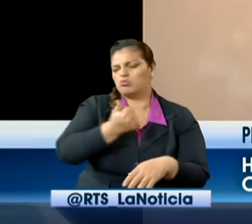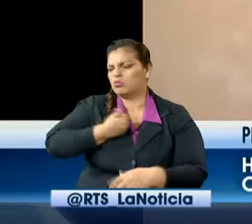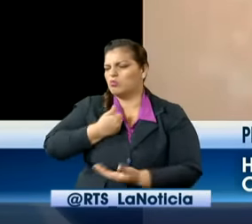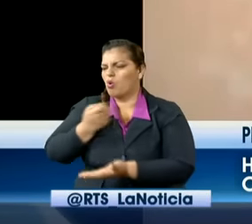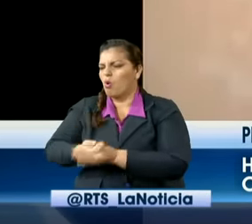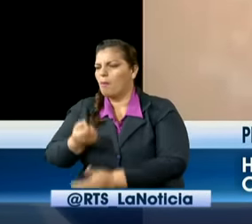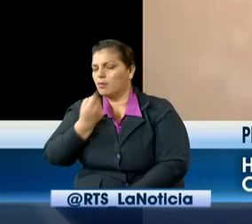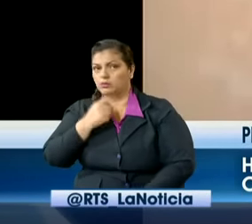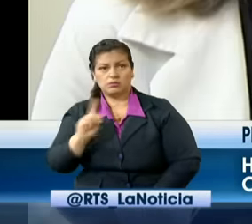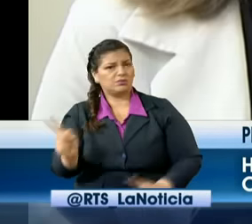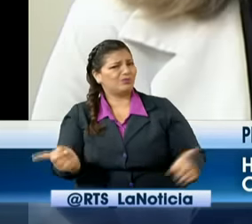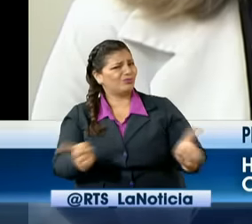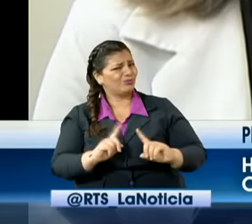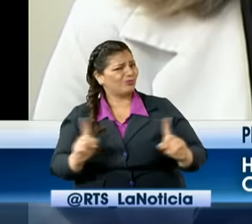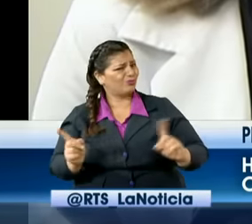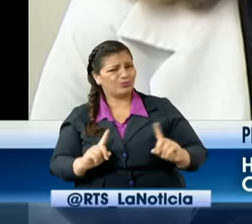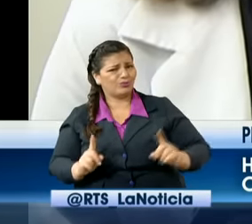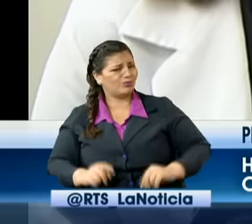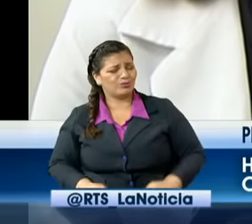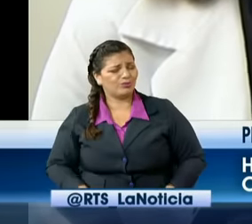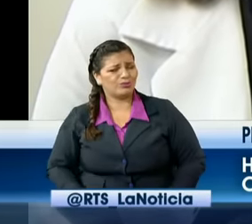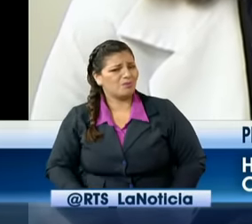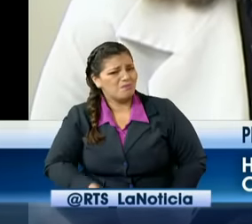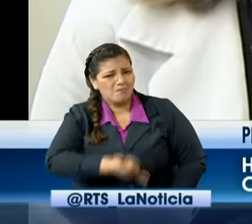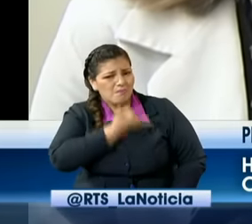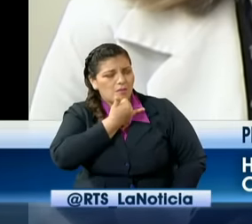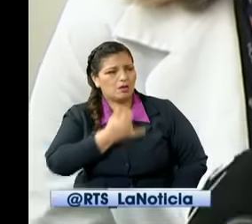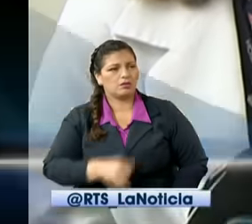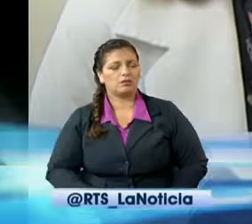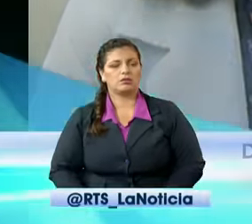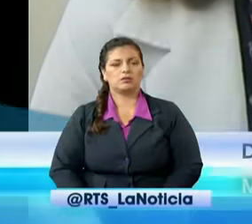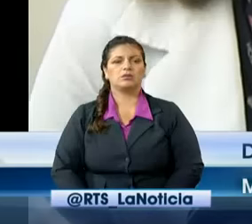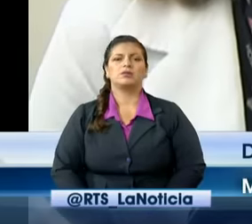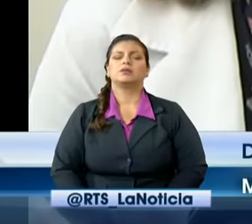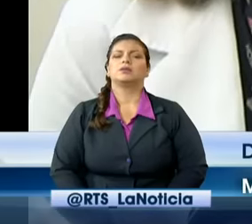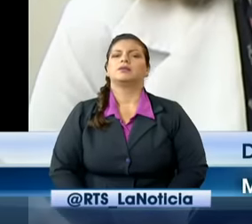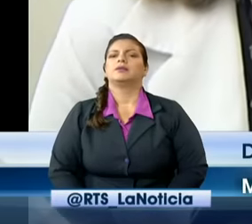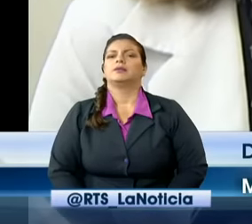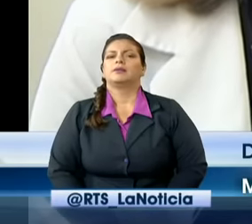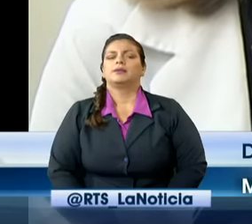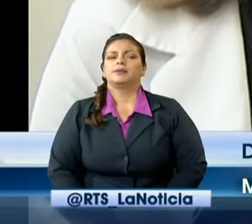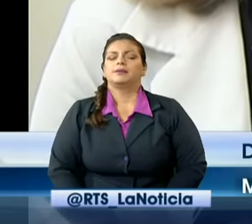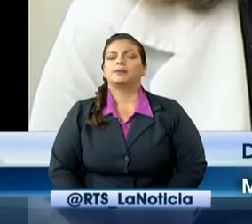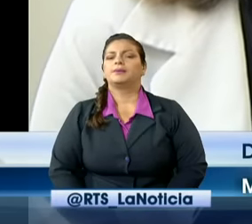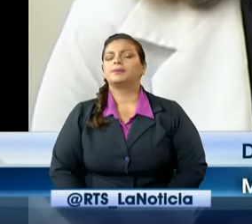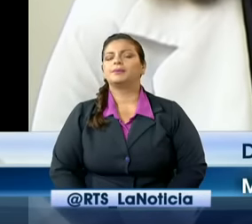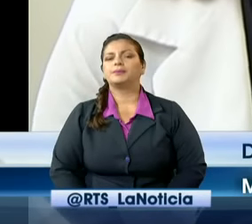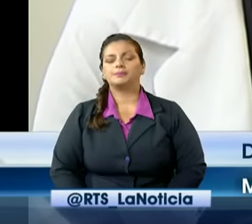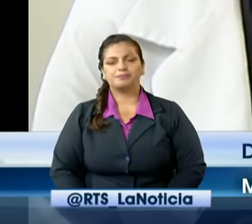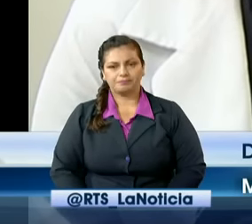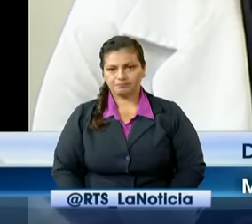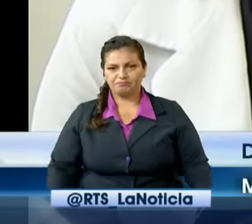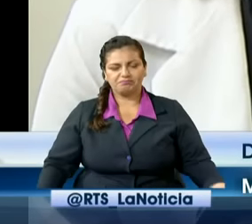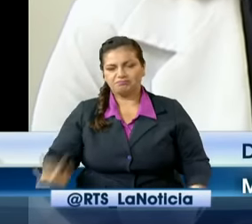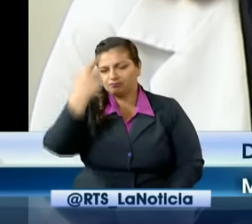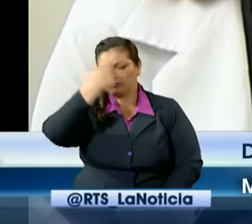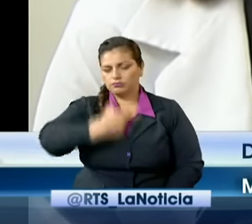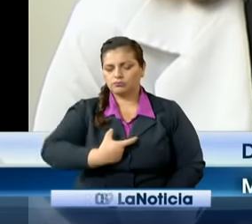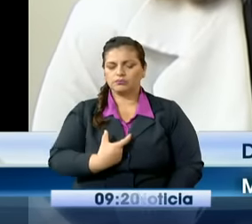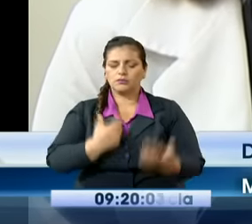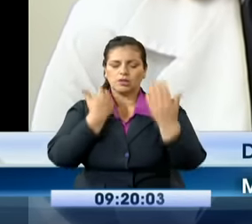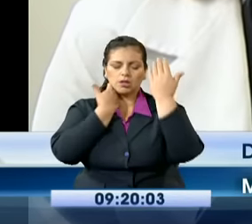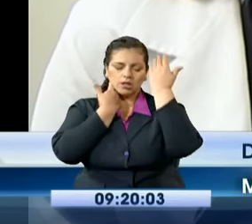Aedes aegypti. La diferencia entre ellas es, por ejemplo, en el tema Zika, la conjuntivitis. No es una conjuntivitis que no tiene